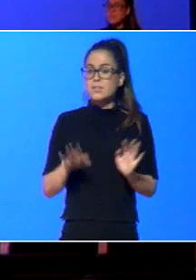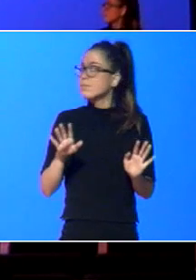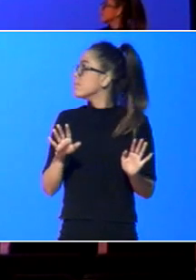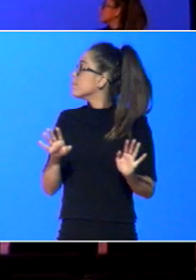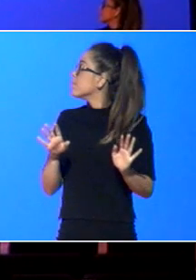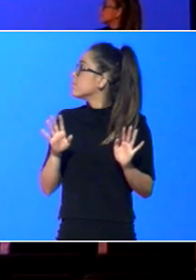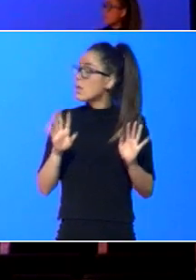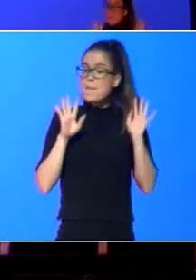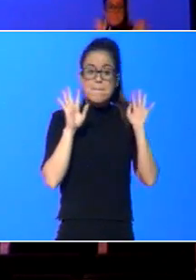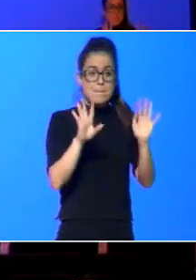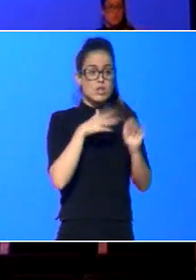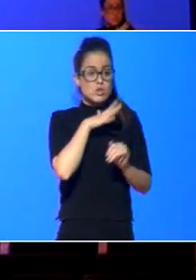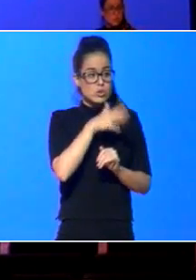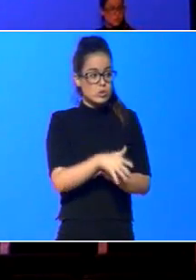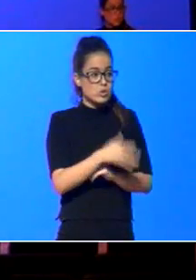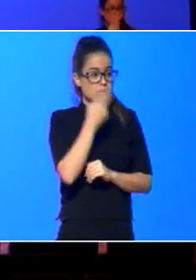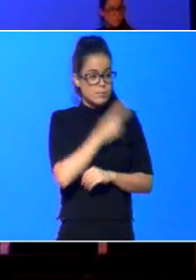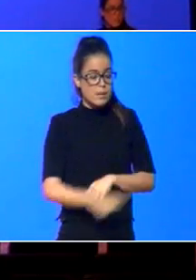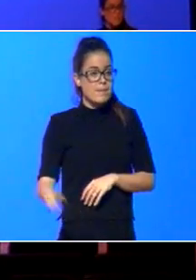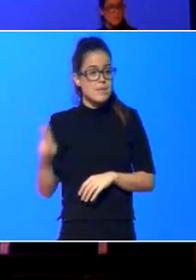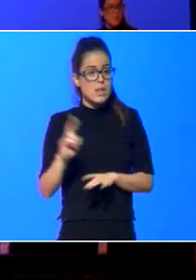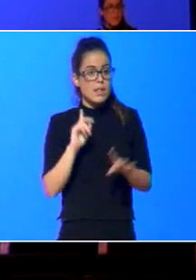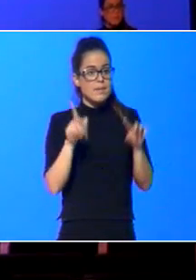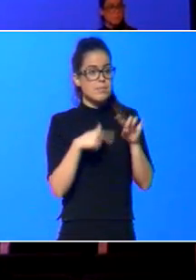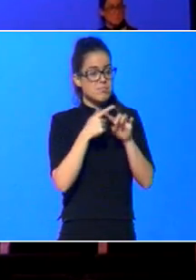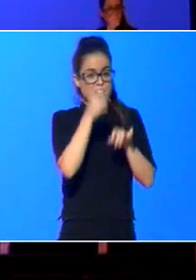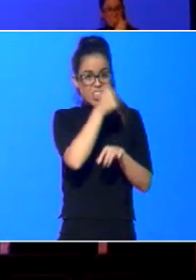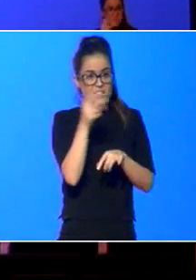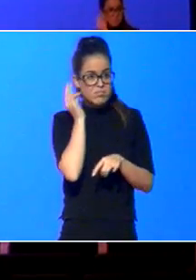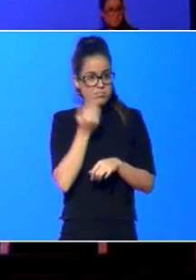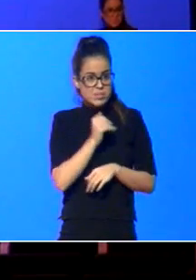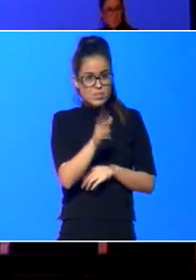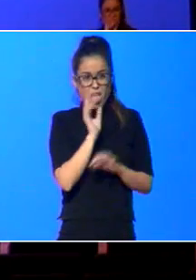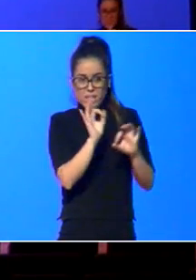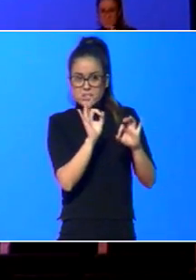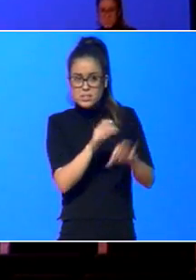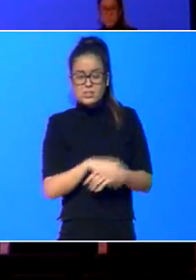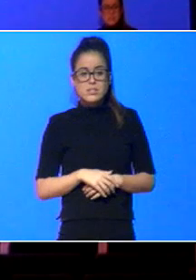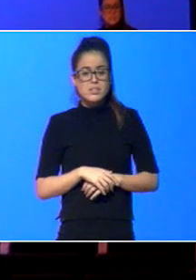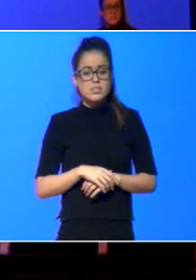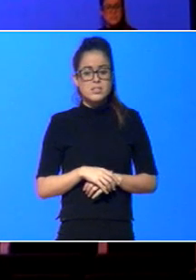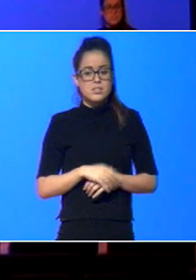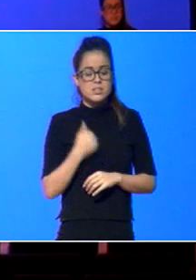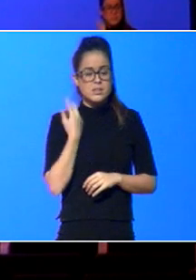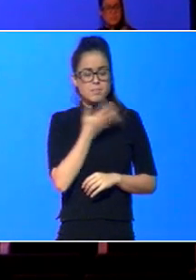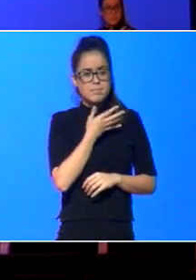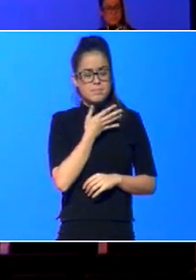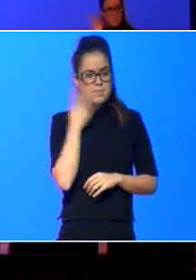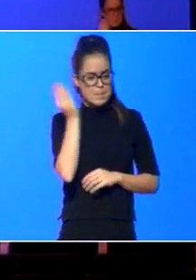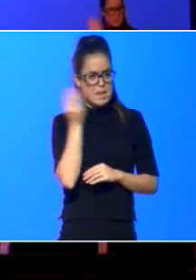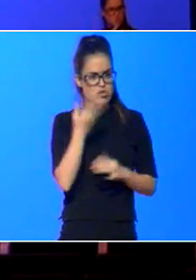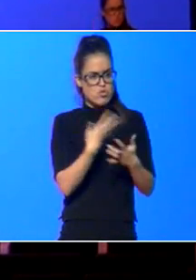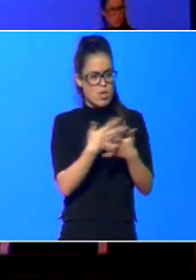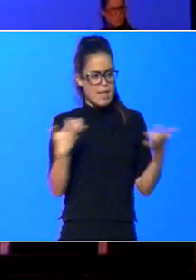y dice, ¿qué frase, no? El niño de hoy es el adulto de mañana, es como una frase muy así. Pero en este caso entiendo que es la frase y la pregunta y el